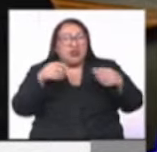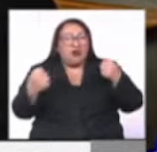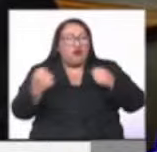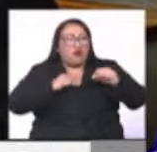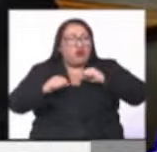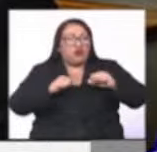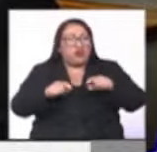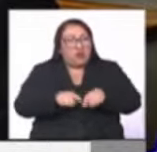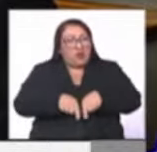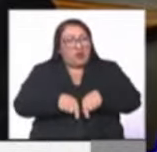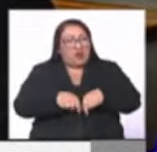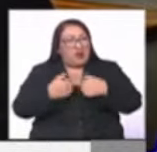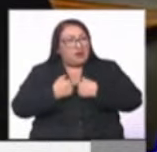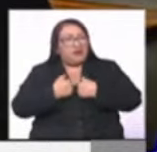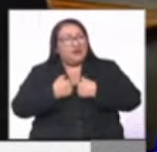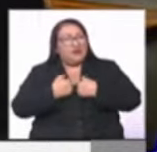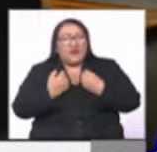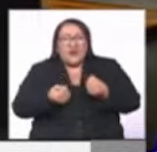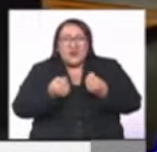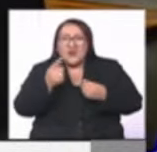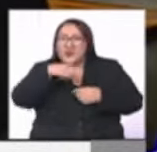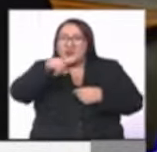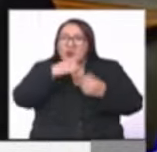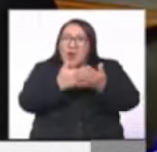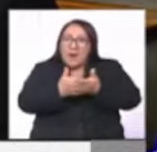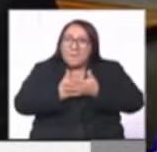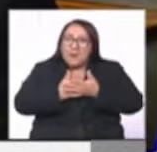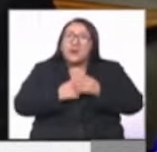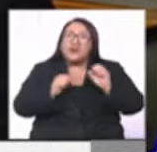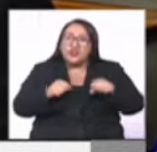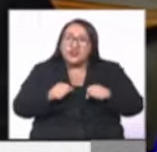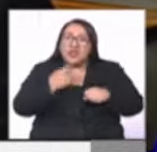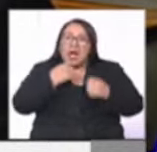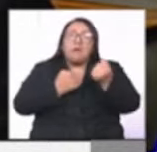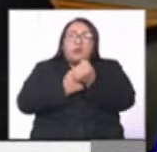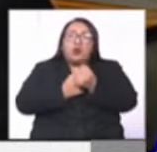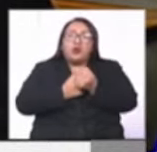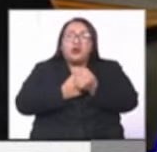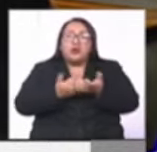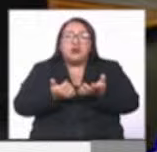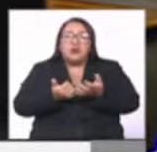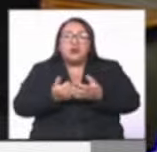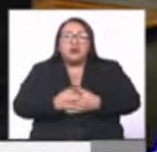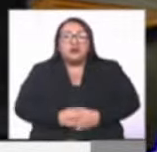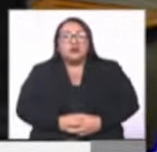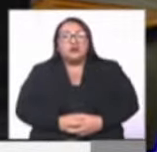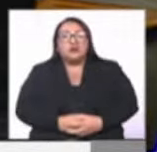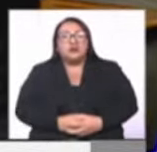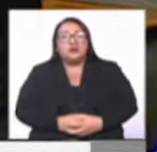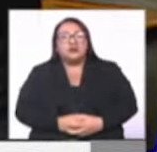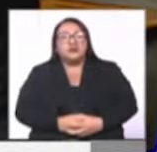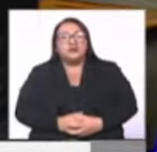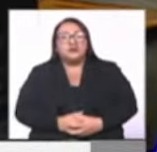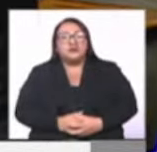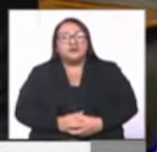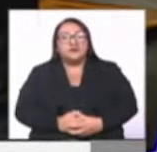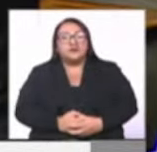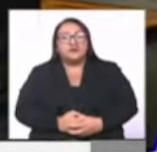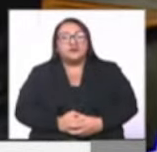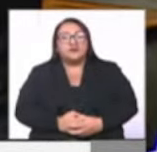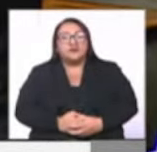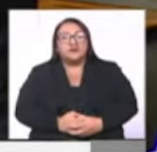aarte de los eh parte de una de una confabulación a favor de los miembros de la junta Nacional de Justicia